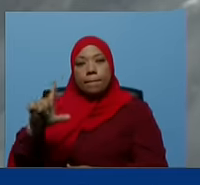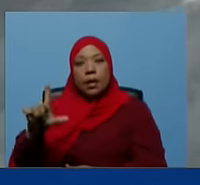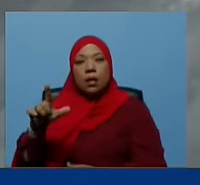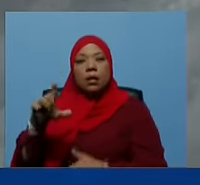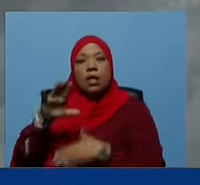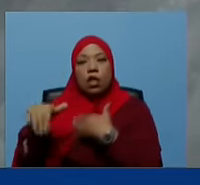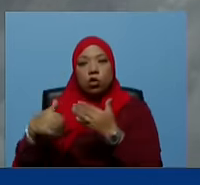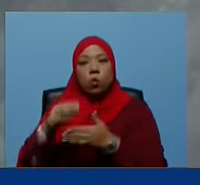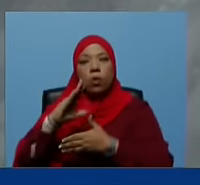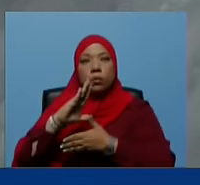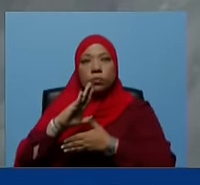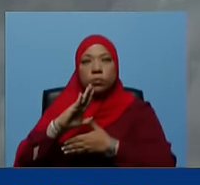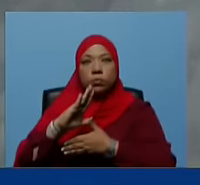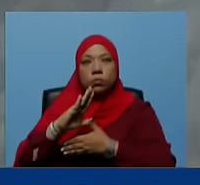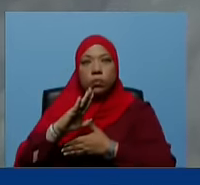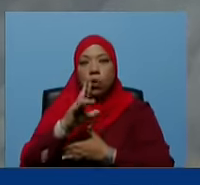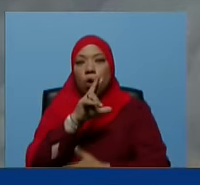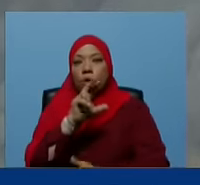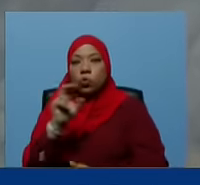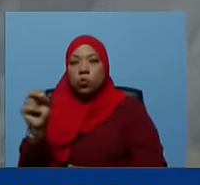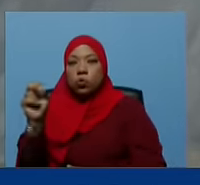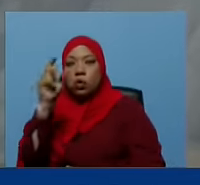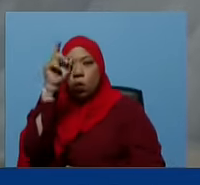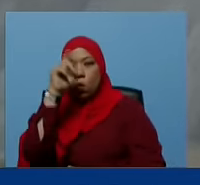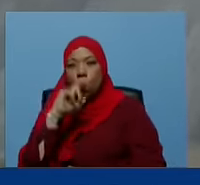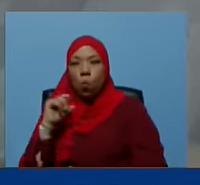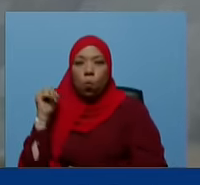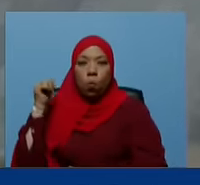200 años, este es el Salón Sol del Perú.